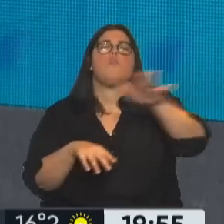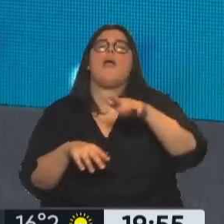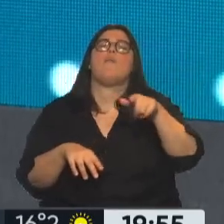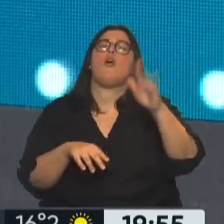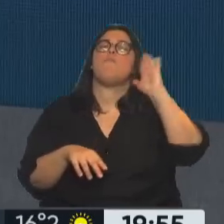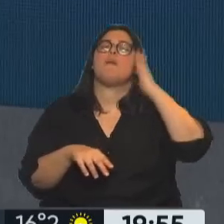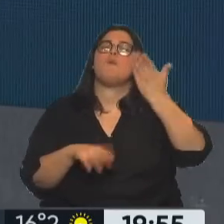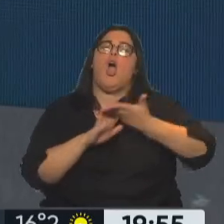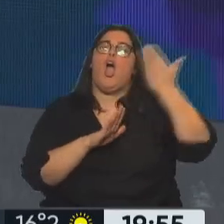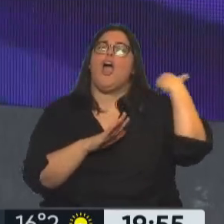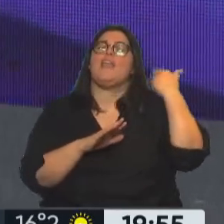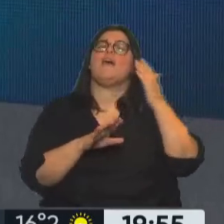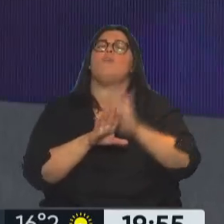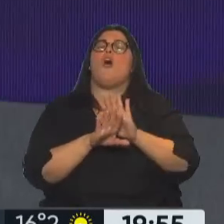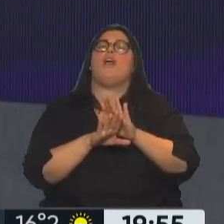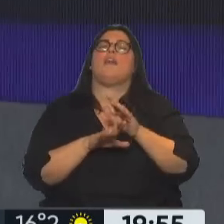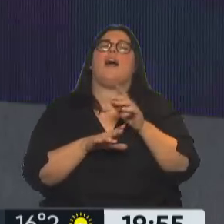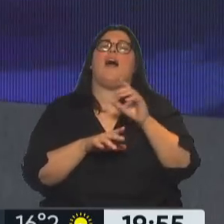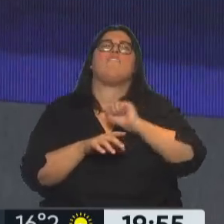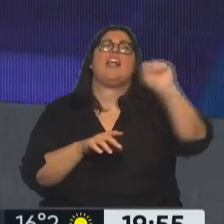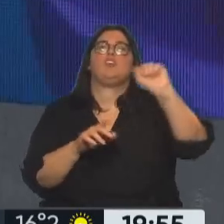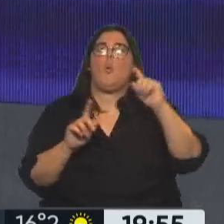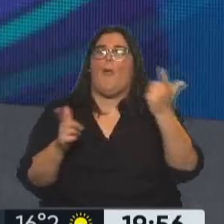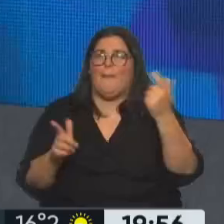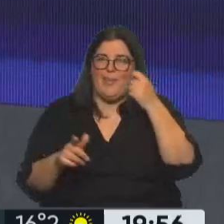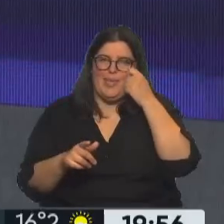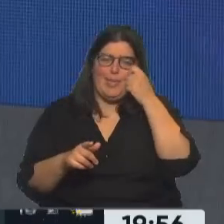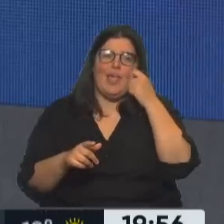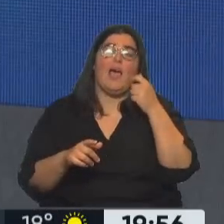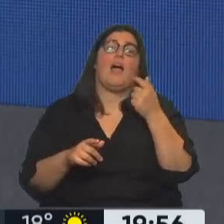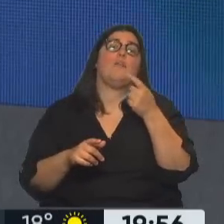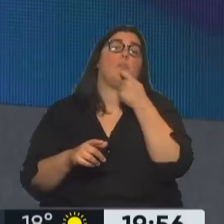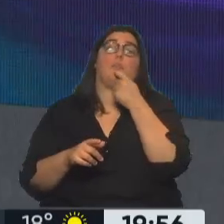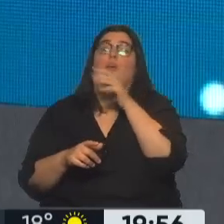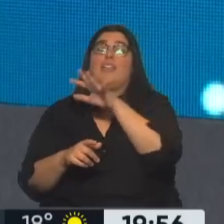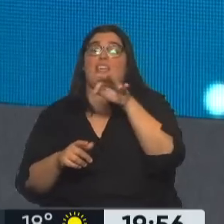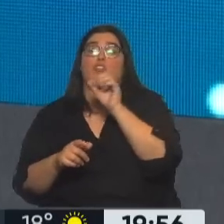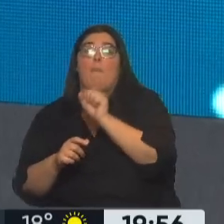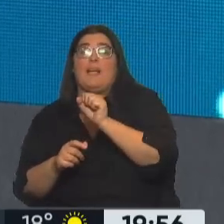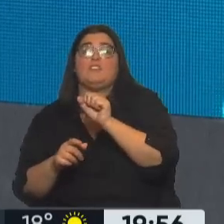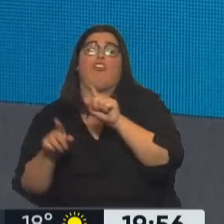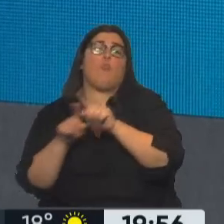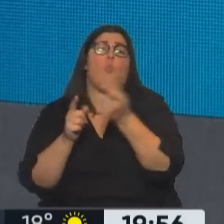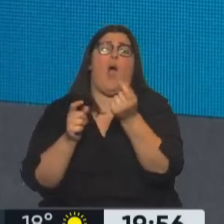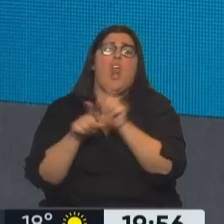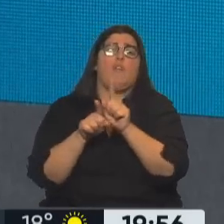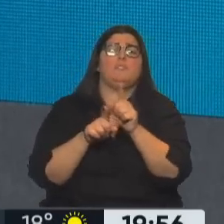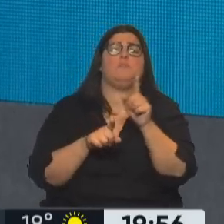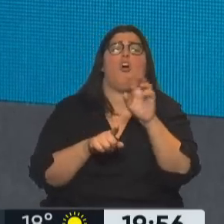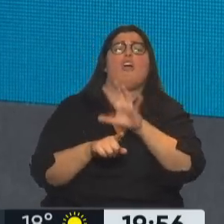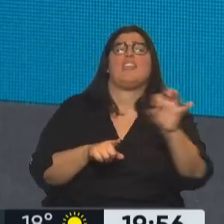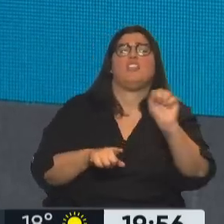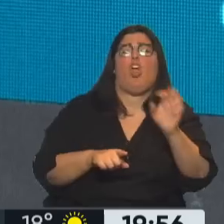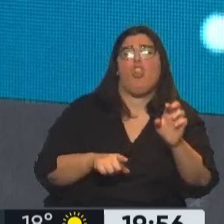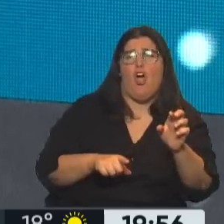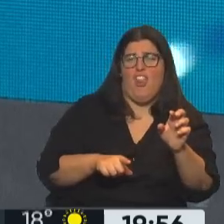sobre todo, de la convertibilidad, en donde no hay inflación. En donde, qué sé yo, 500 pesos eran 500 dólares, y teniendo la situación económica hoy que